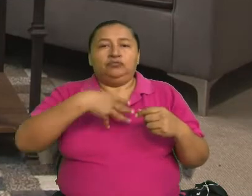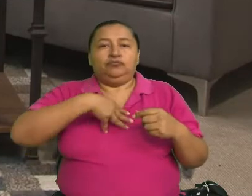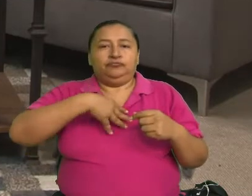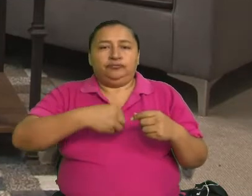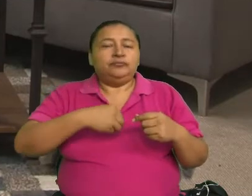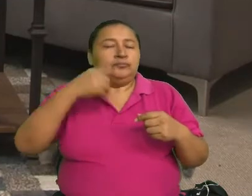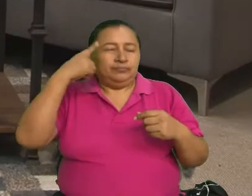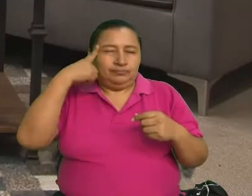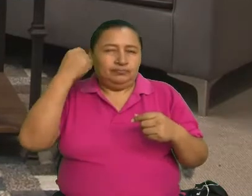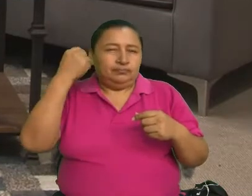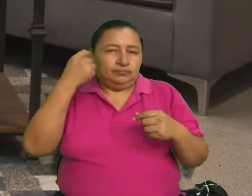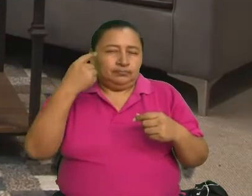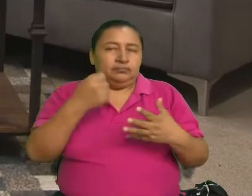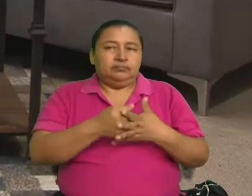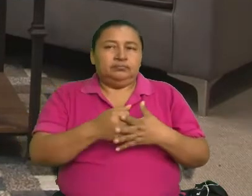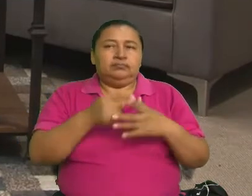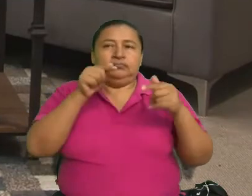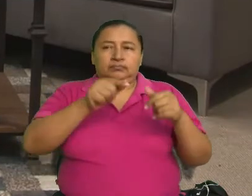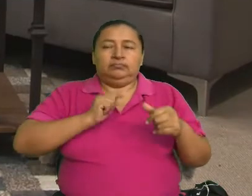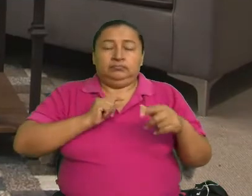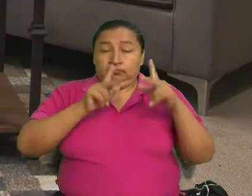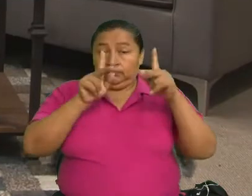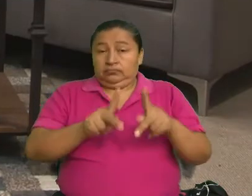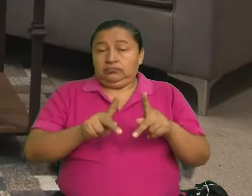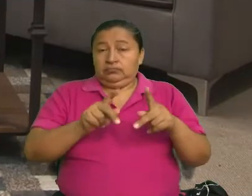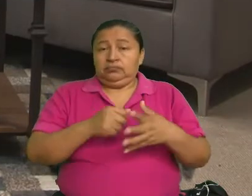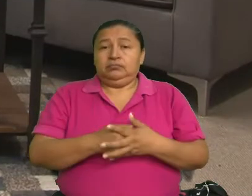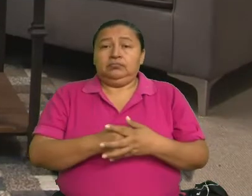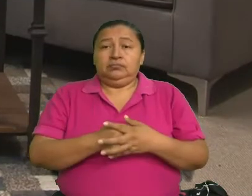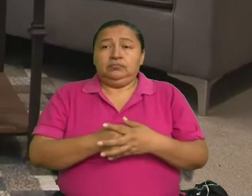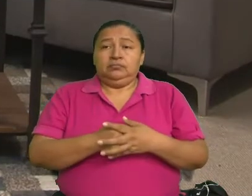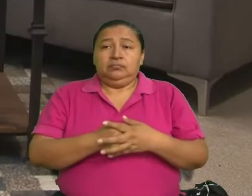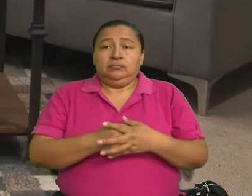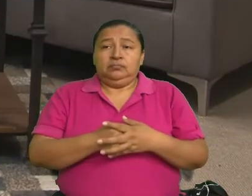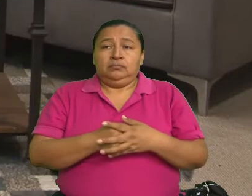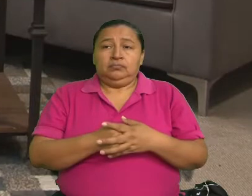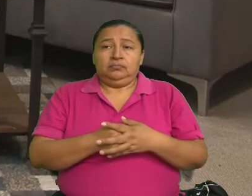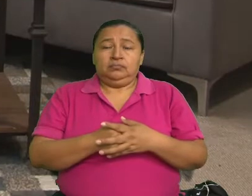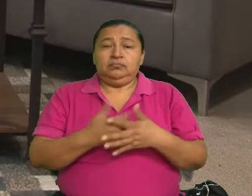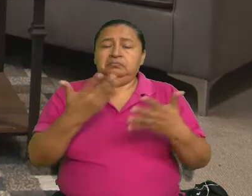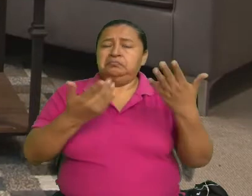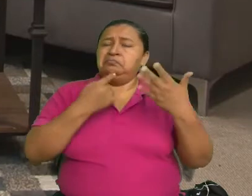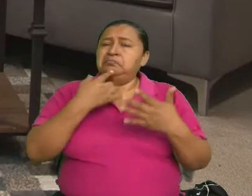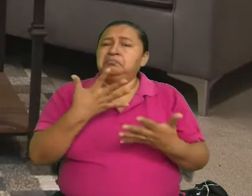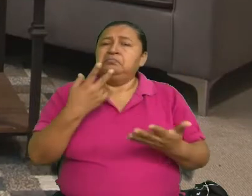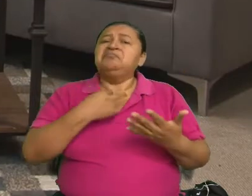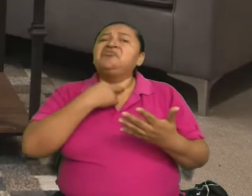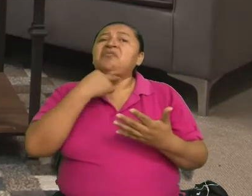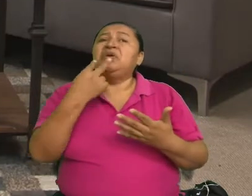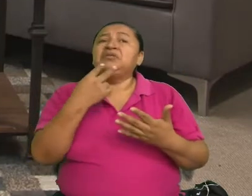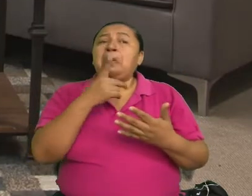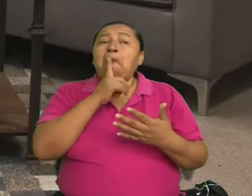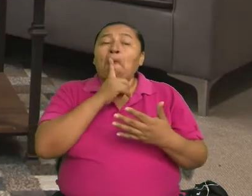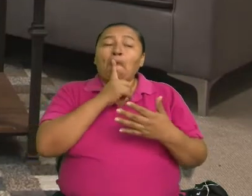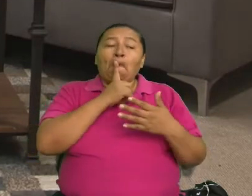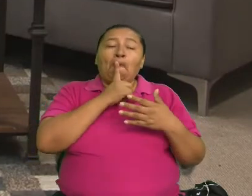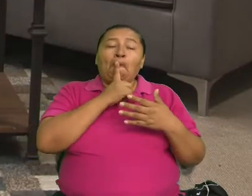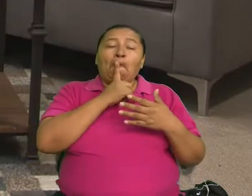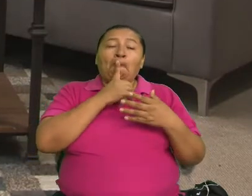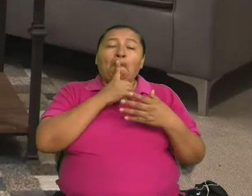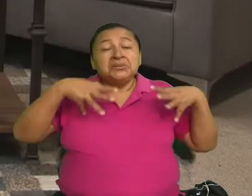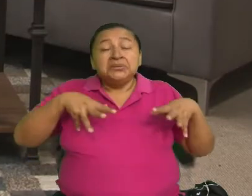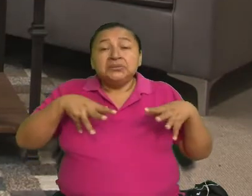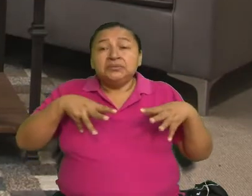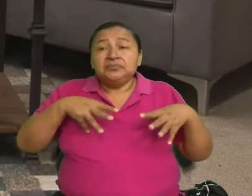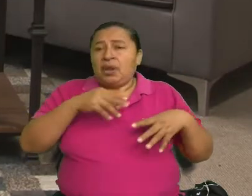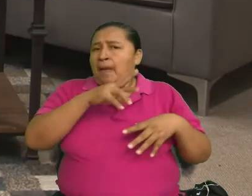fuerza, que se la ha dado el gobierno. Porque estas voces estaban perdida. La